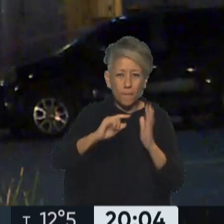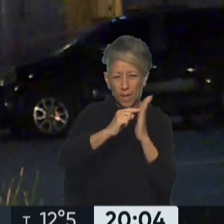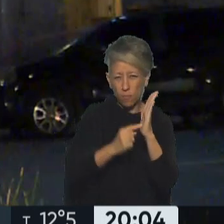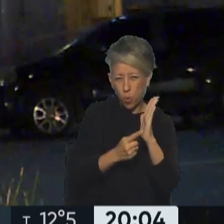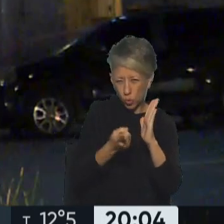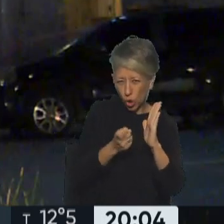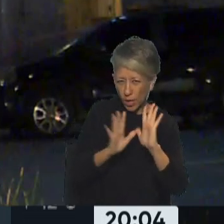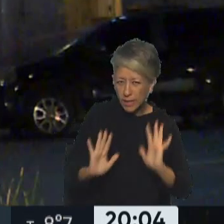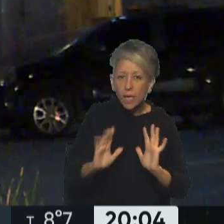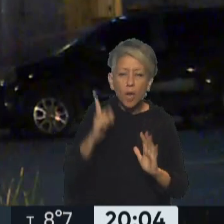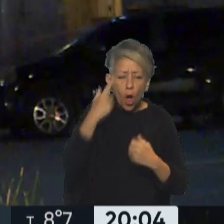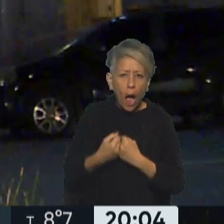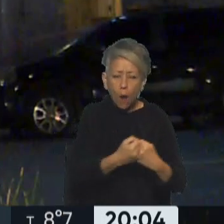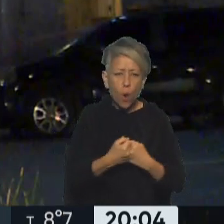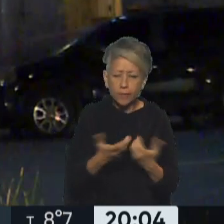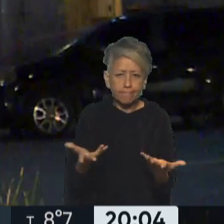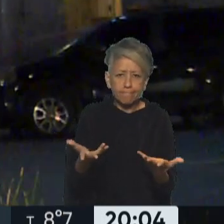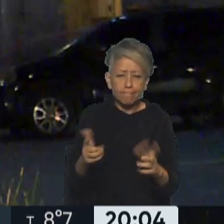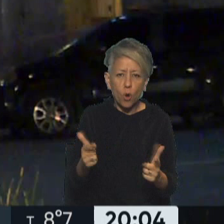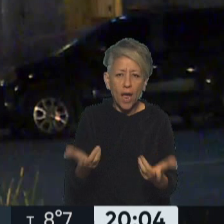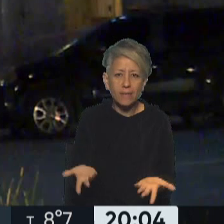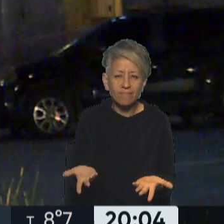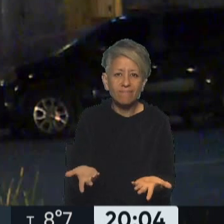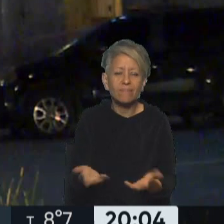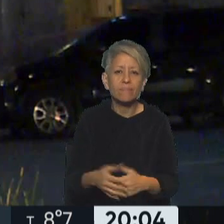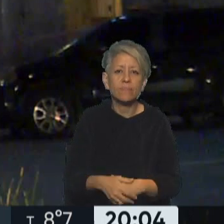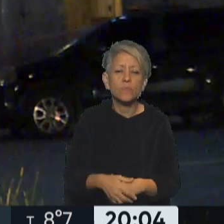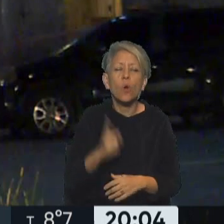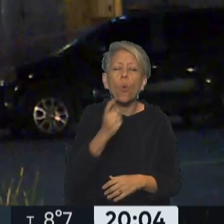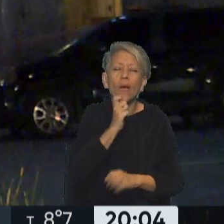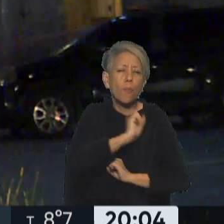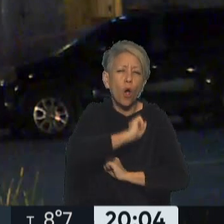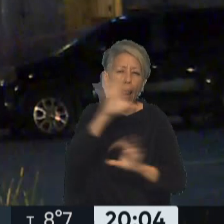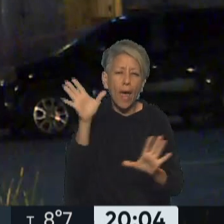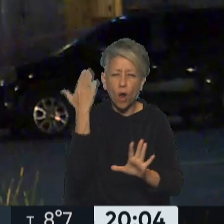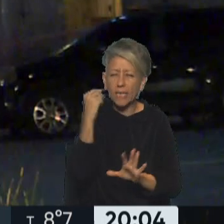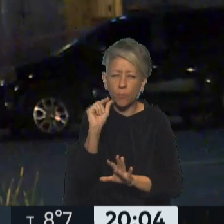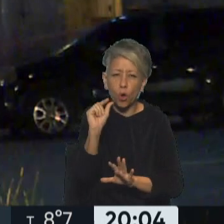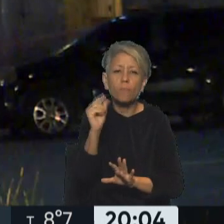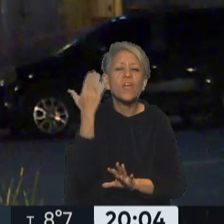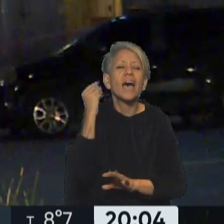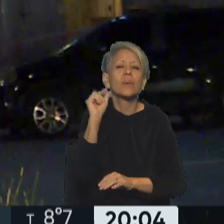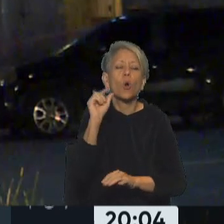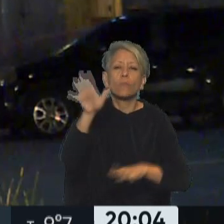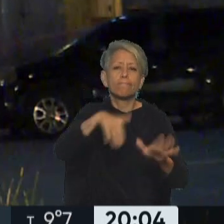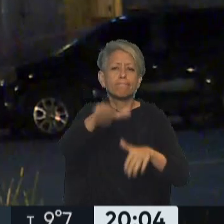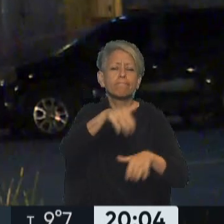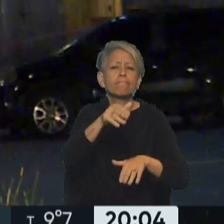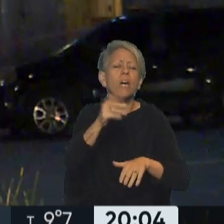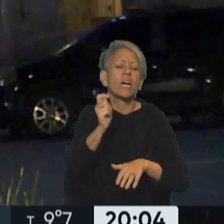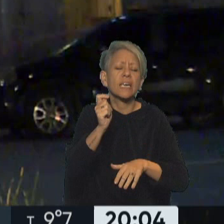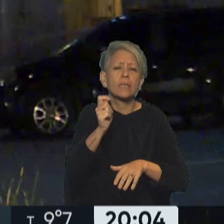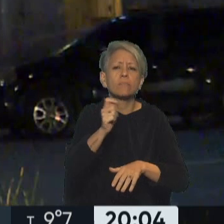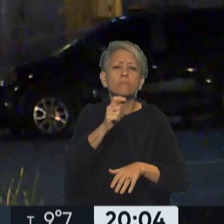evidentemente no se ha llegado a un acuerdo. A ver, hay un ejemplo claro que sucedió hace poco. Hace poco se había citado a unos